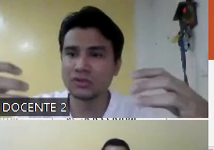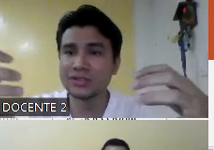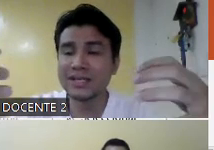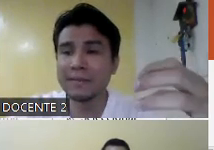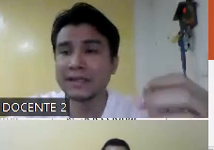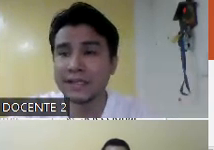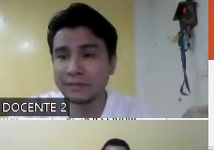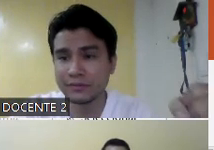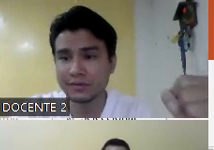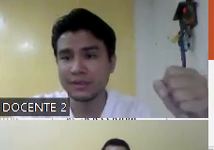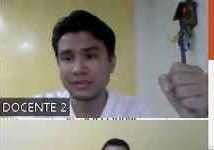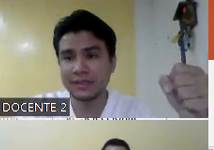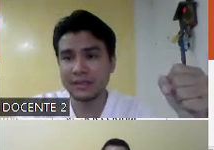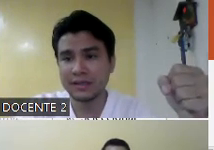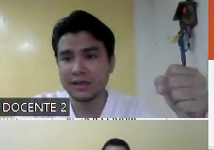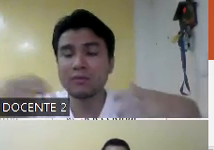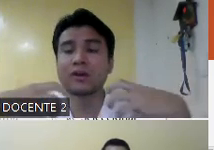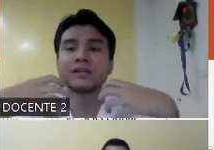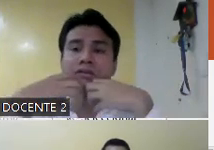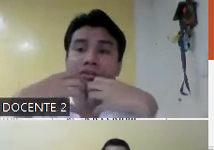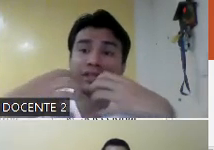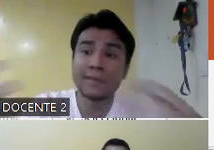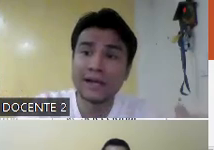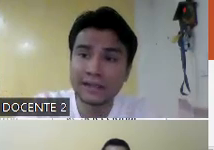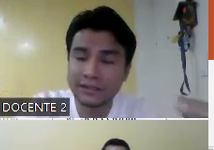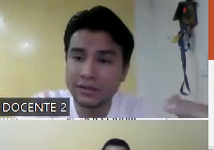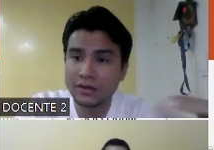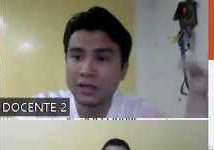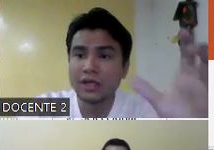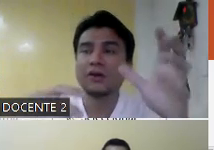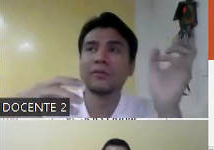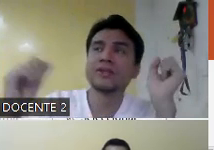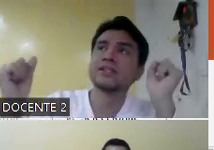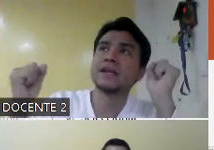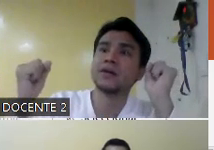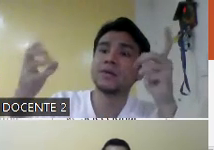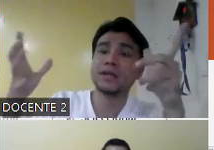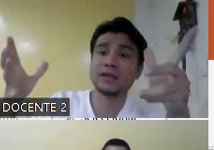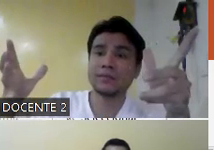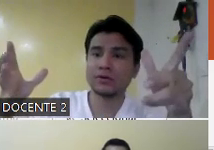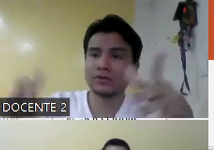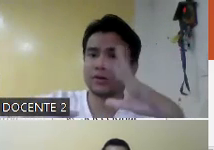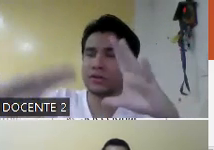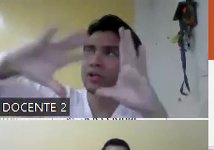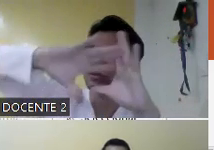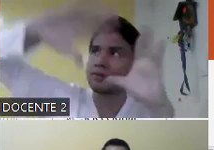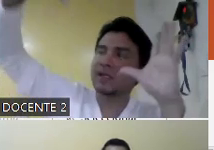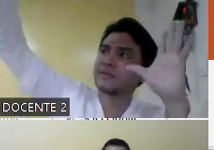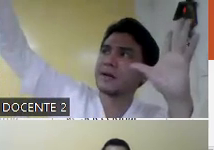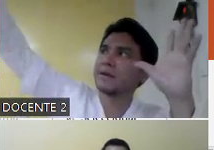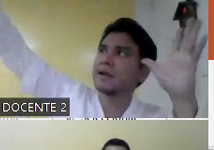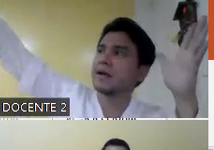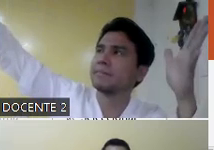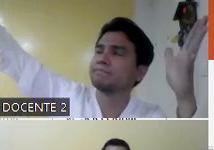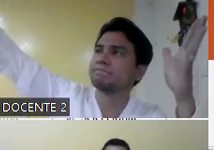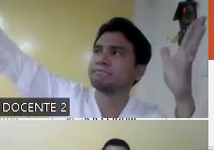apetito. Son llamativos, ¿sí? Porque eso nos llama la atención. Como dicen, la comida entra por los ojos. Si ustedes